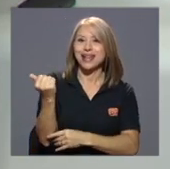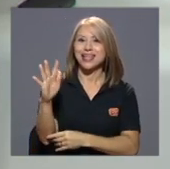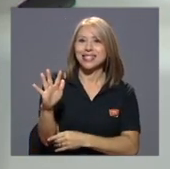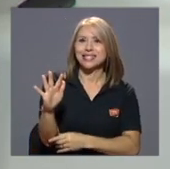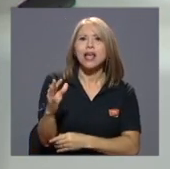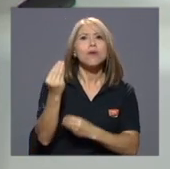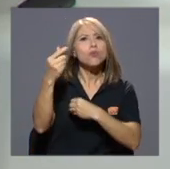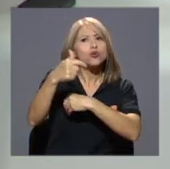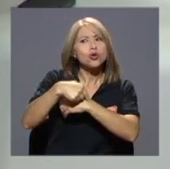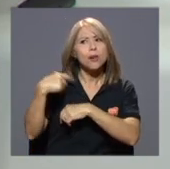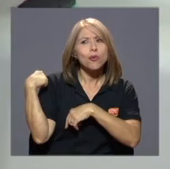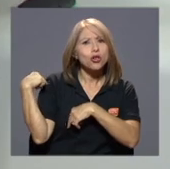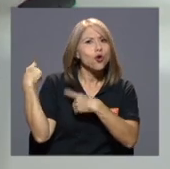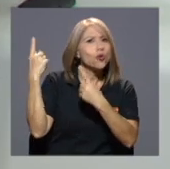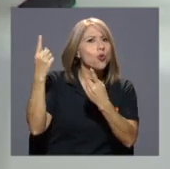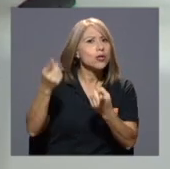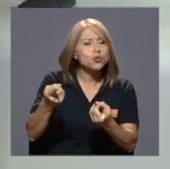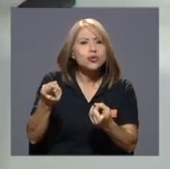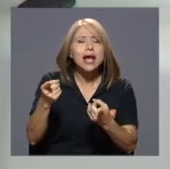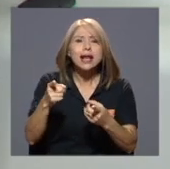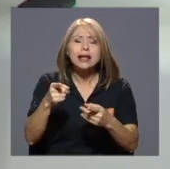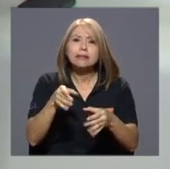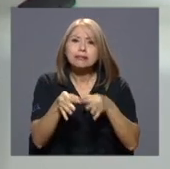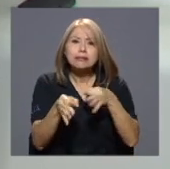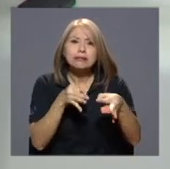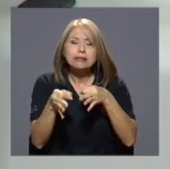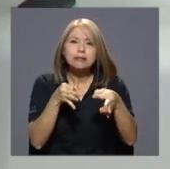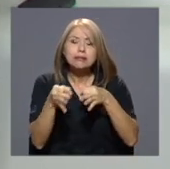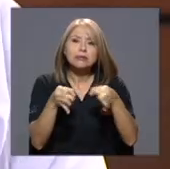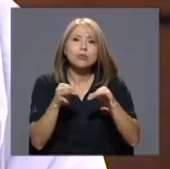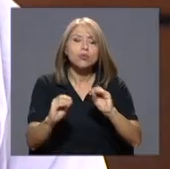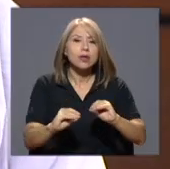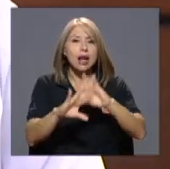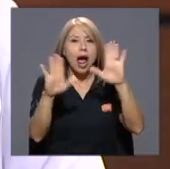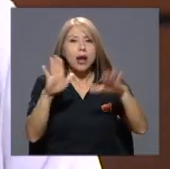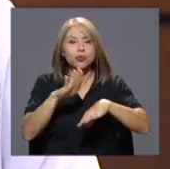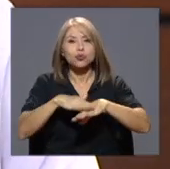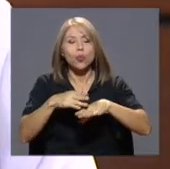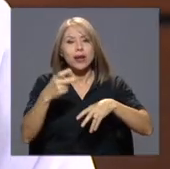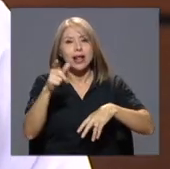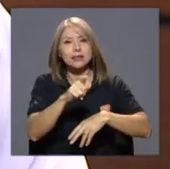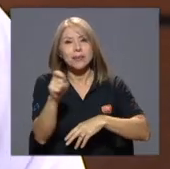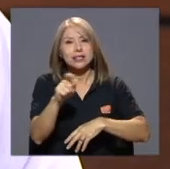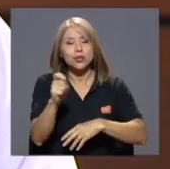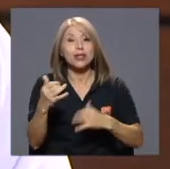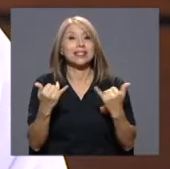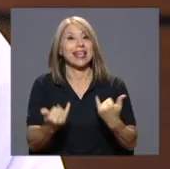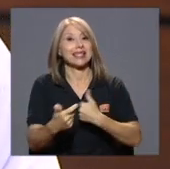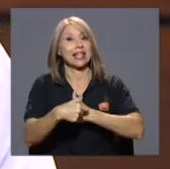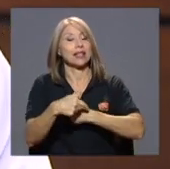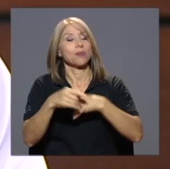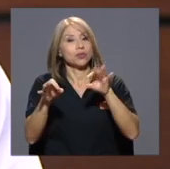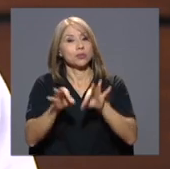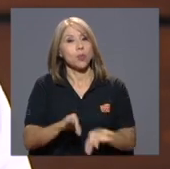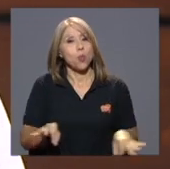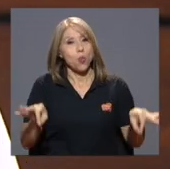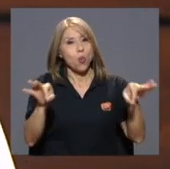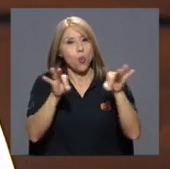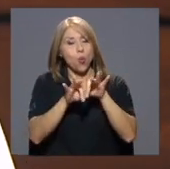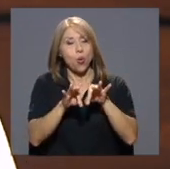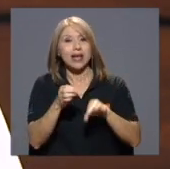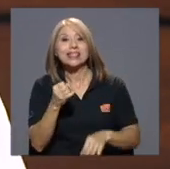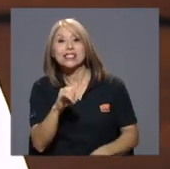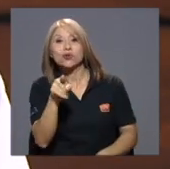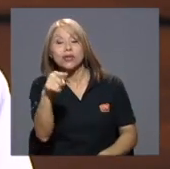algo, un discurso tan claro alrededor de las pensiones y que creo que es un tema primordial en este tiempo en el que verdaderamente si usted